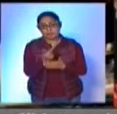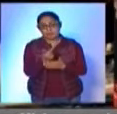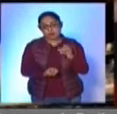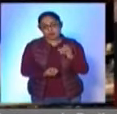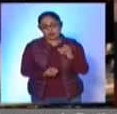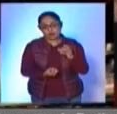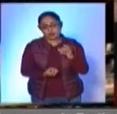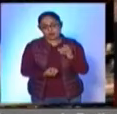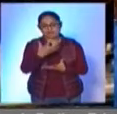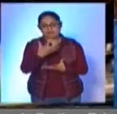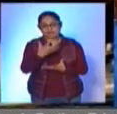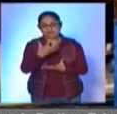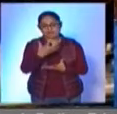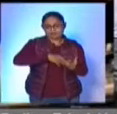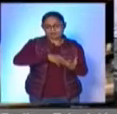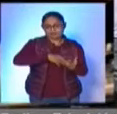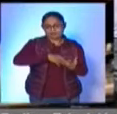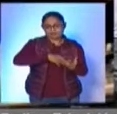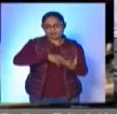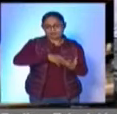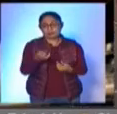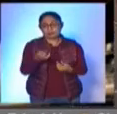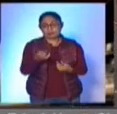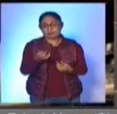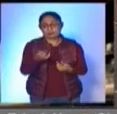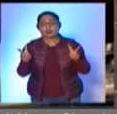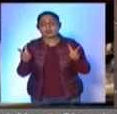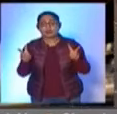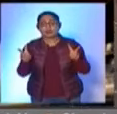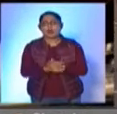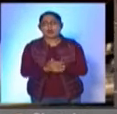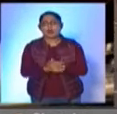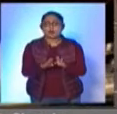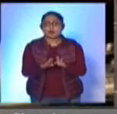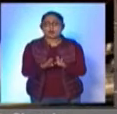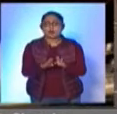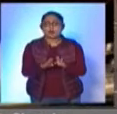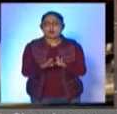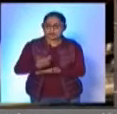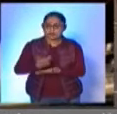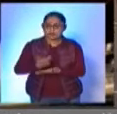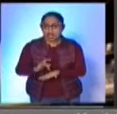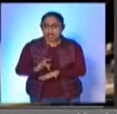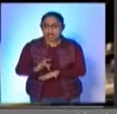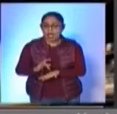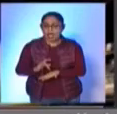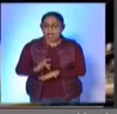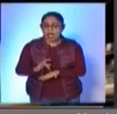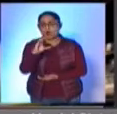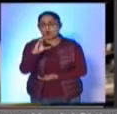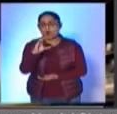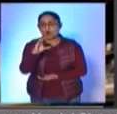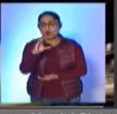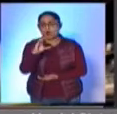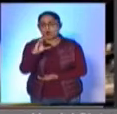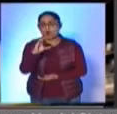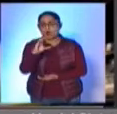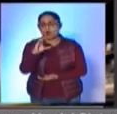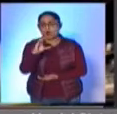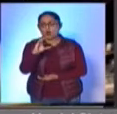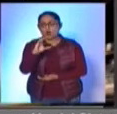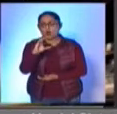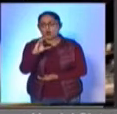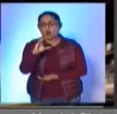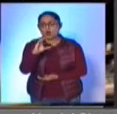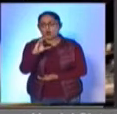dijo, viene uno de los temas más esperados por todos, el financiamiento con apoyos COVID, mismo que ayudará a la recuperación económica de